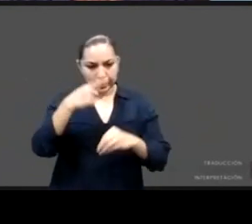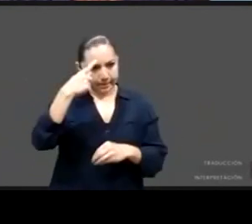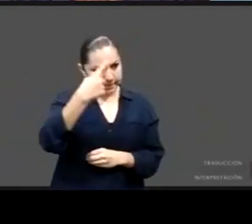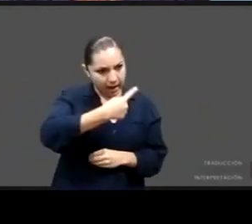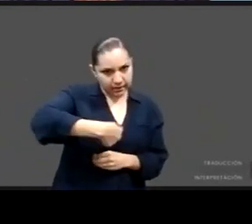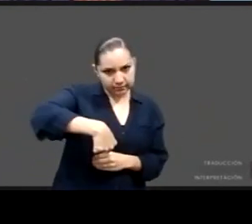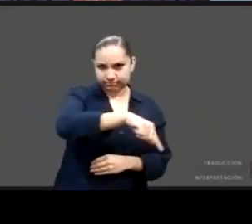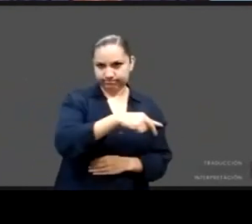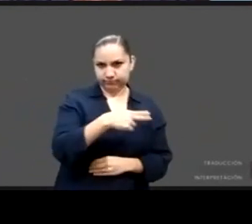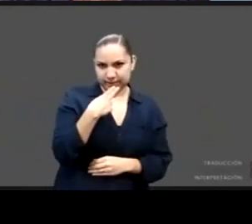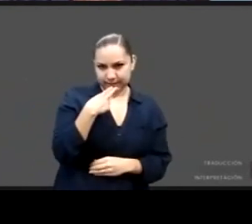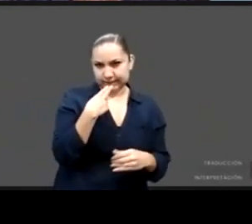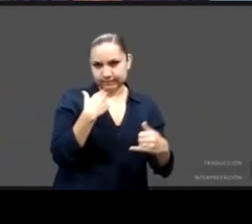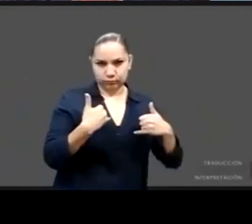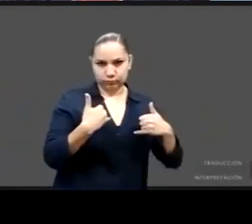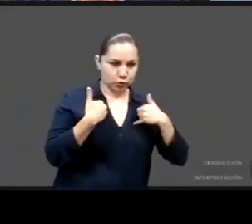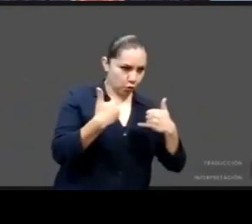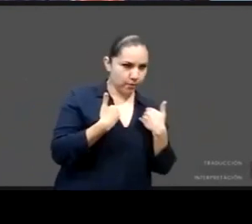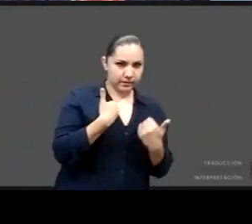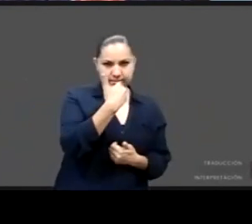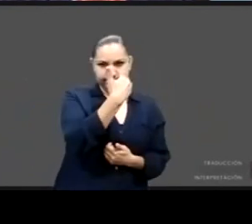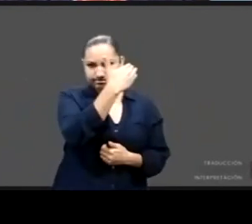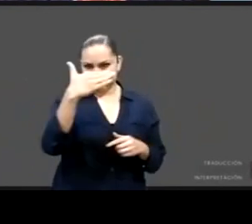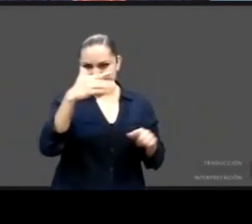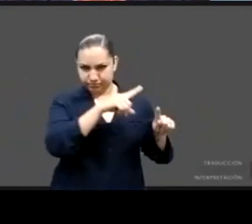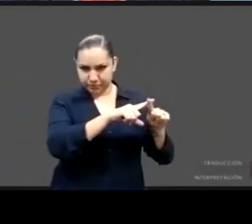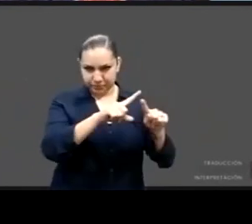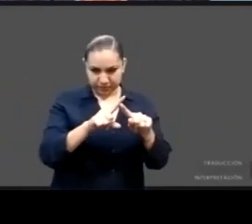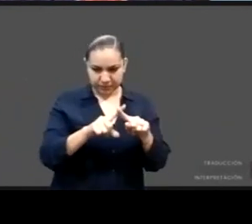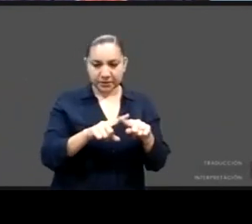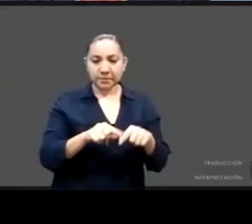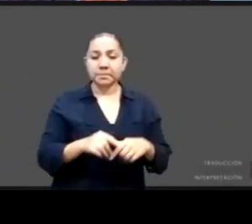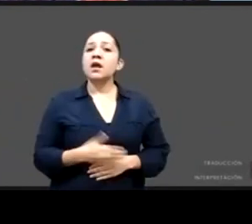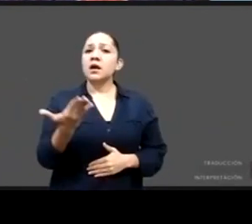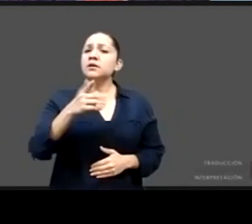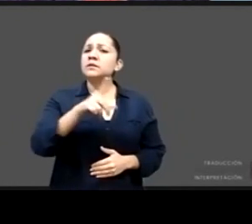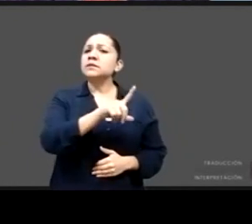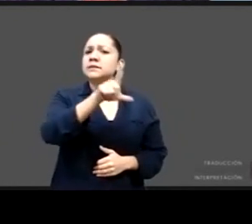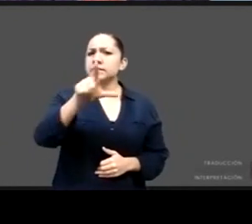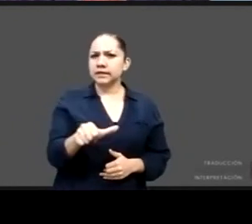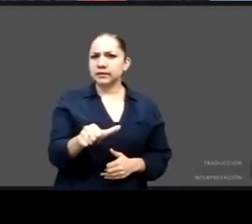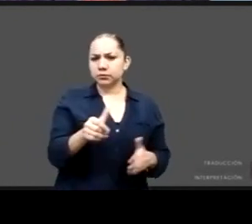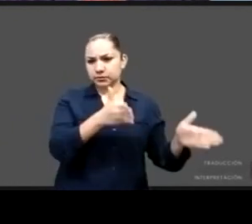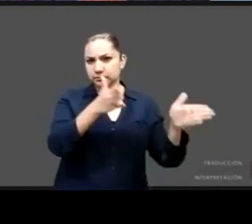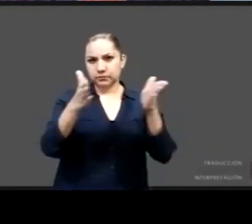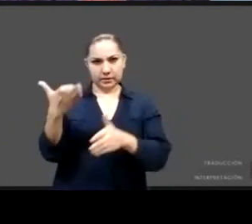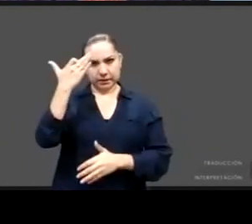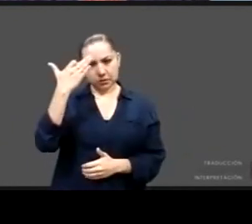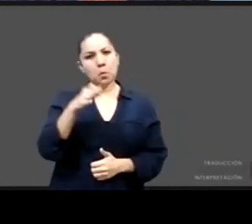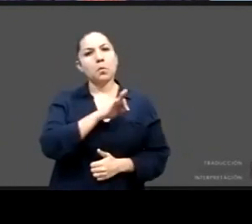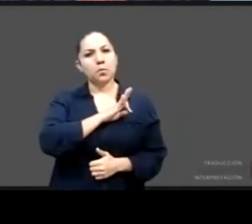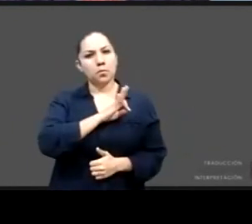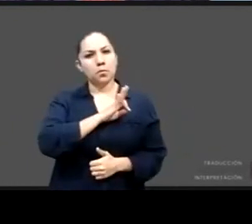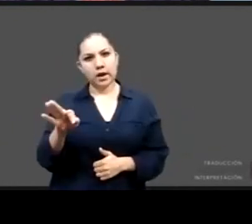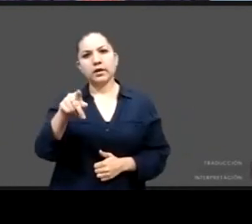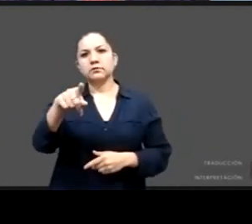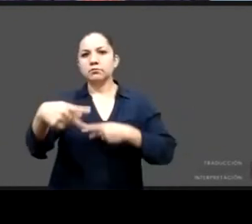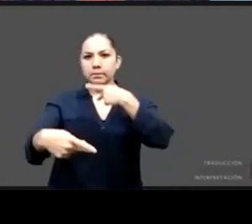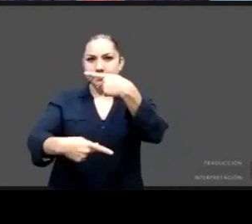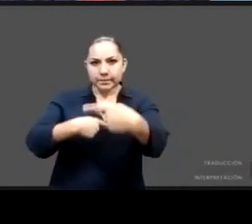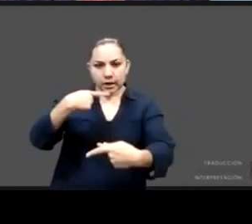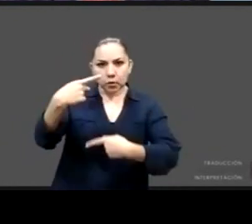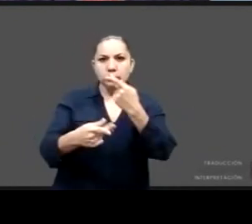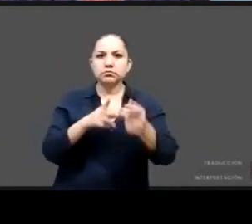contarán con el espacio de preguntas y respuestas para hacerles llegar sus